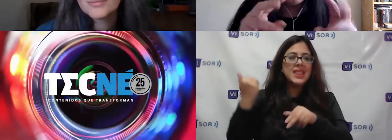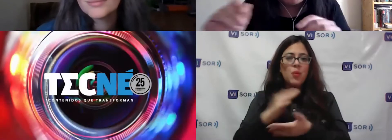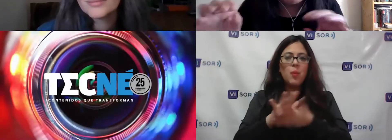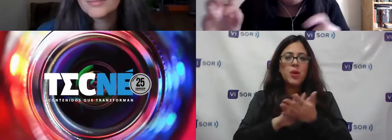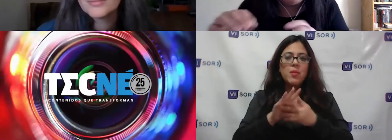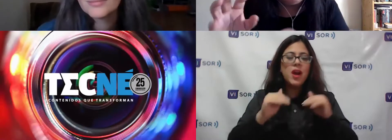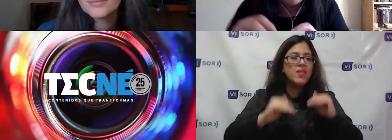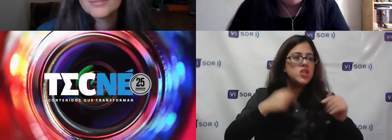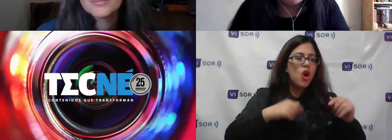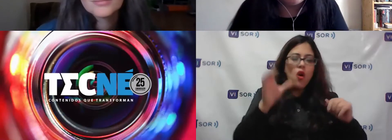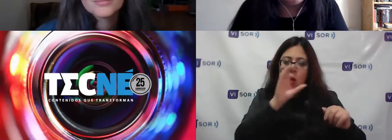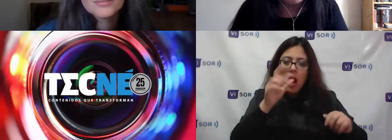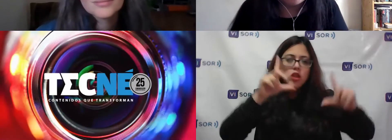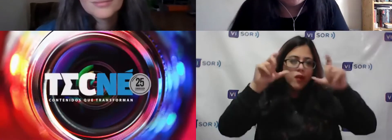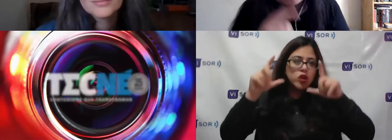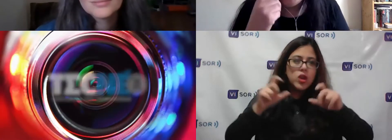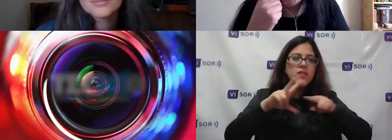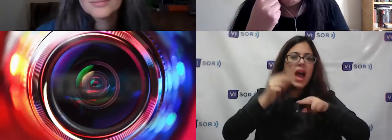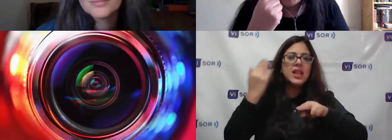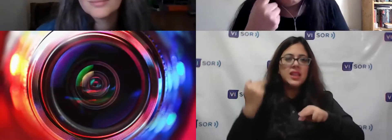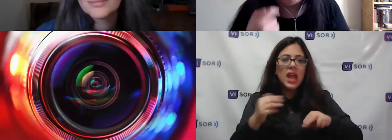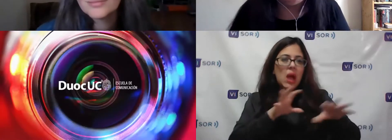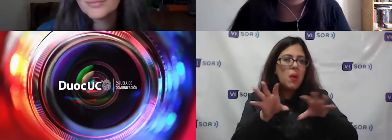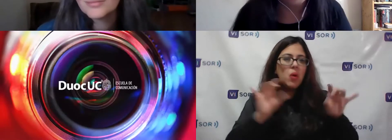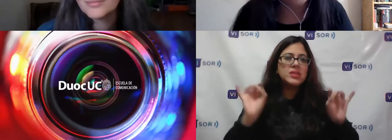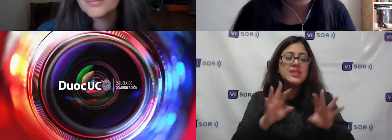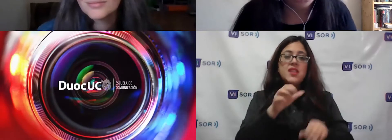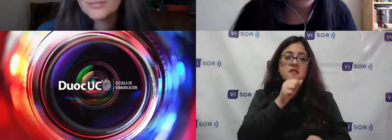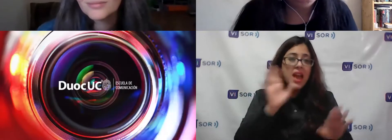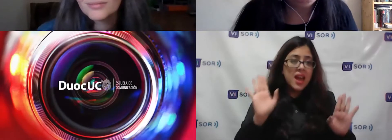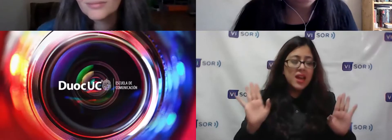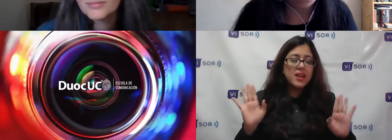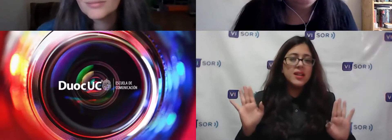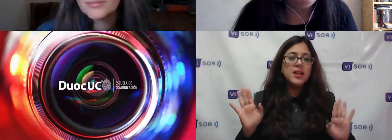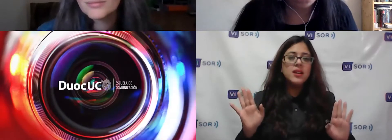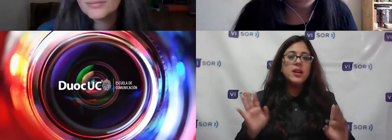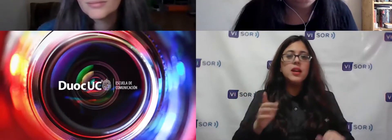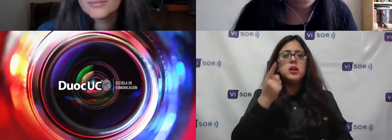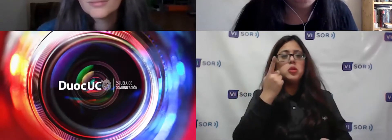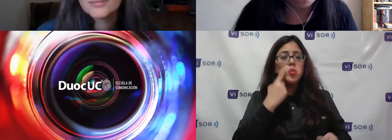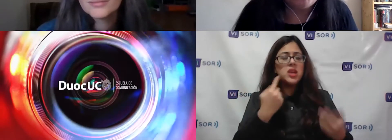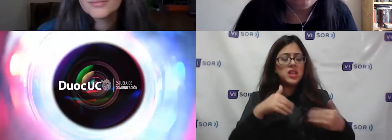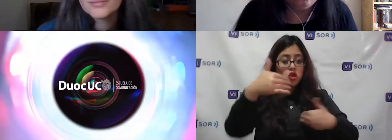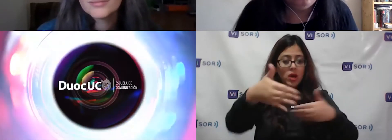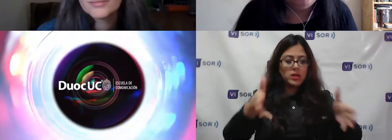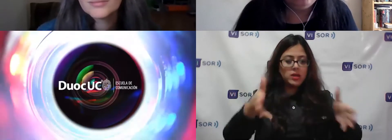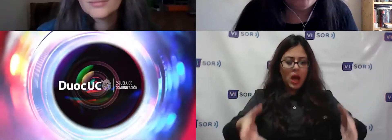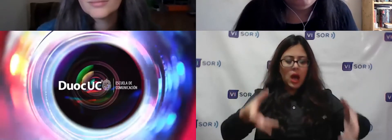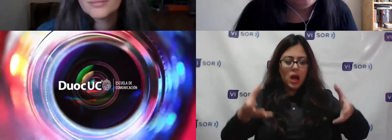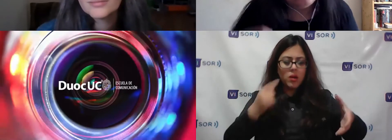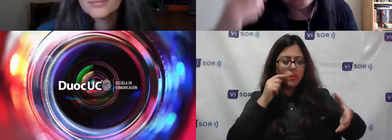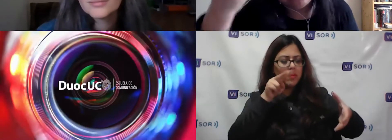buscar las fotos antiguas que hasta de no cositas así medias piezas perdía y un día revisando una caja encontré un obituario